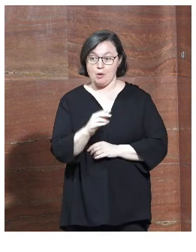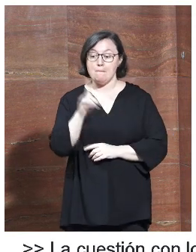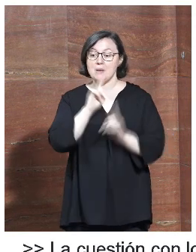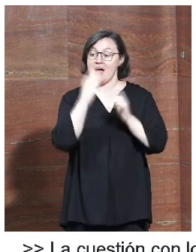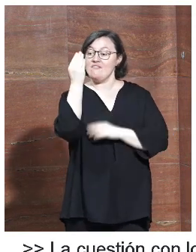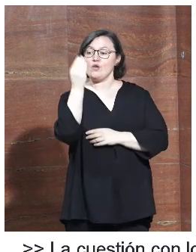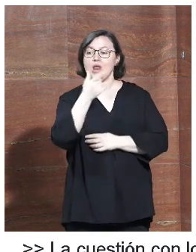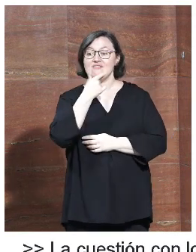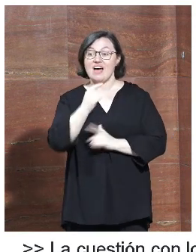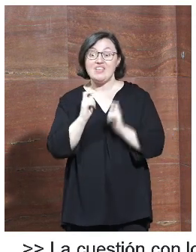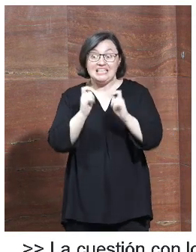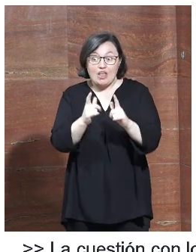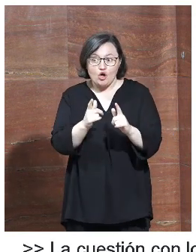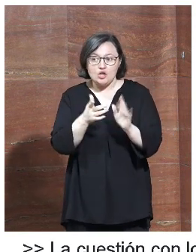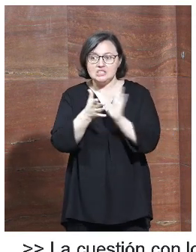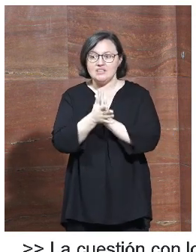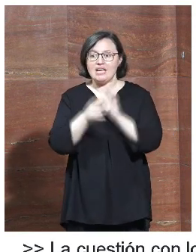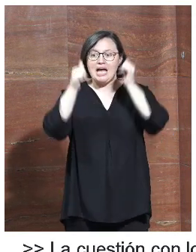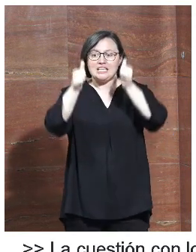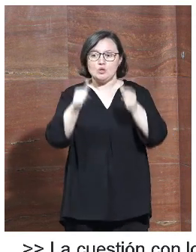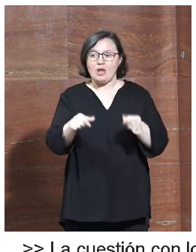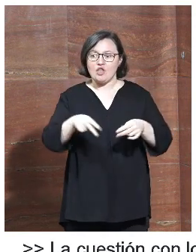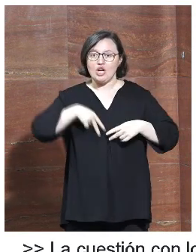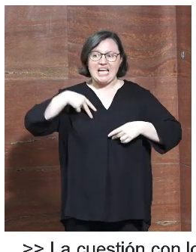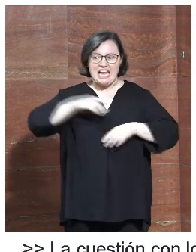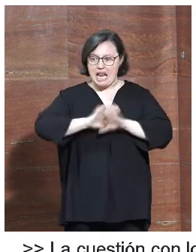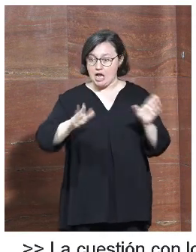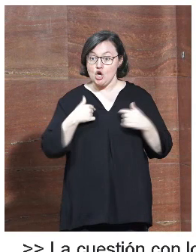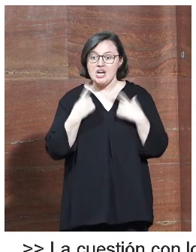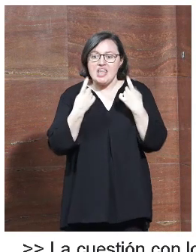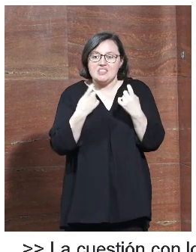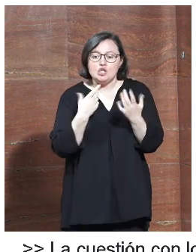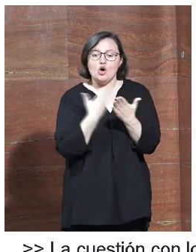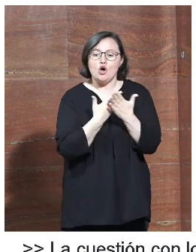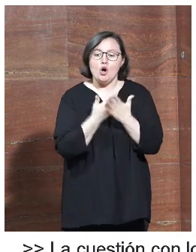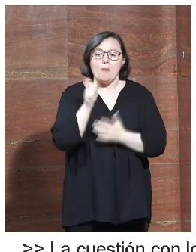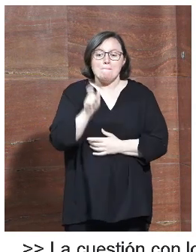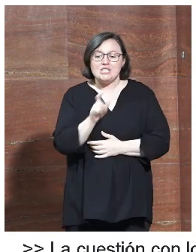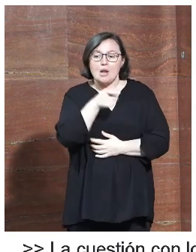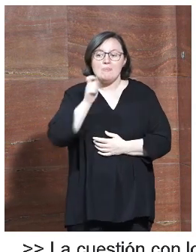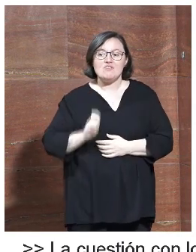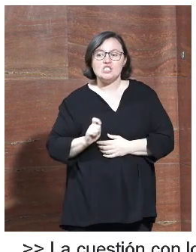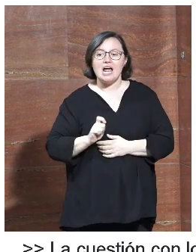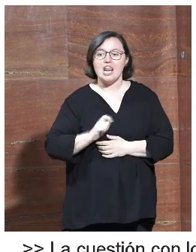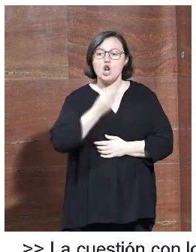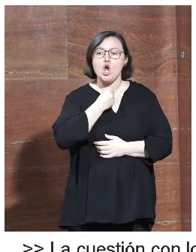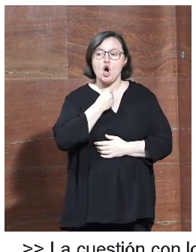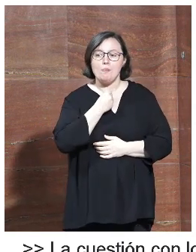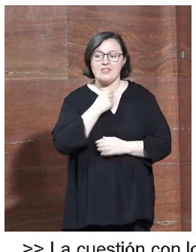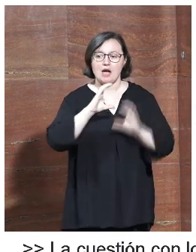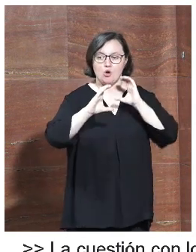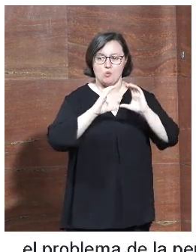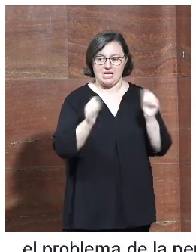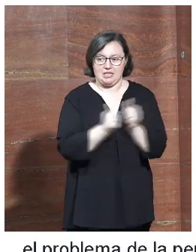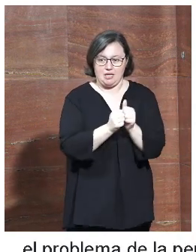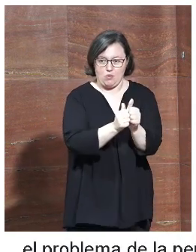facilitadora es que posee una titulación genérica y yo lo que necesito es un profesional de logopedia que haga el acompañamiento